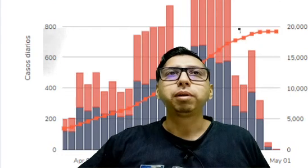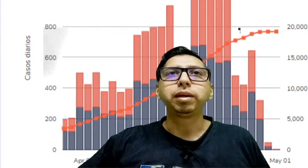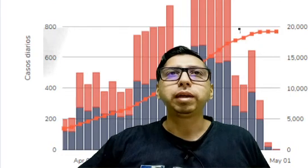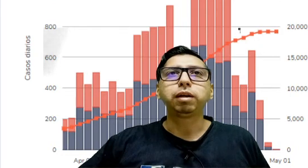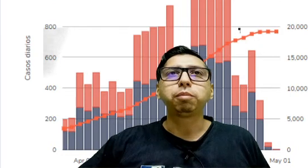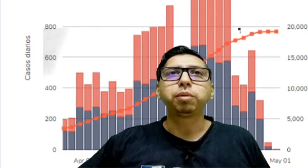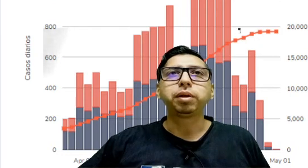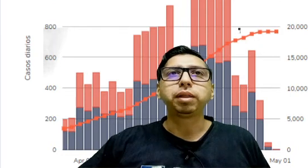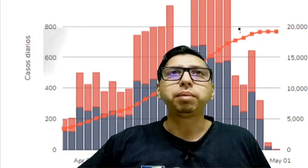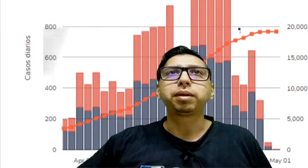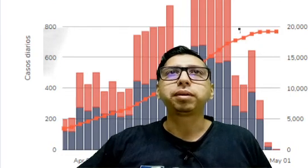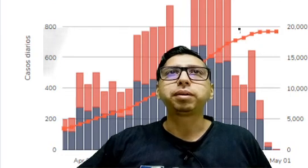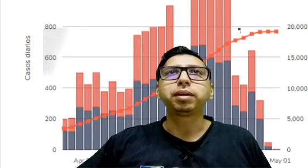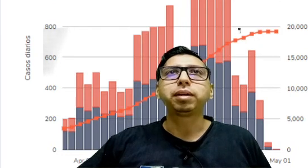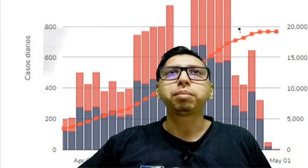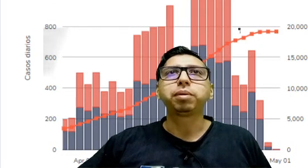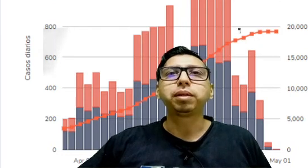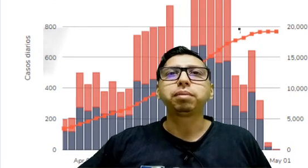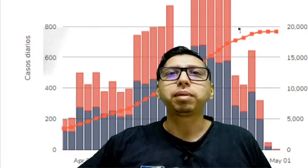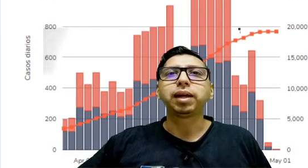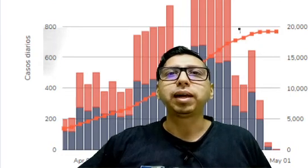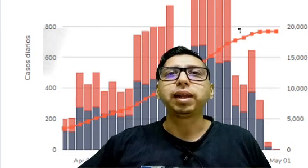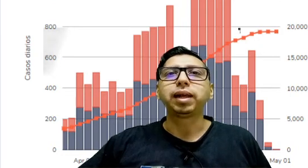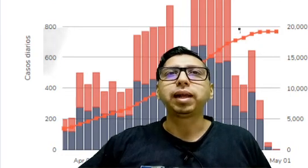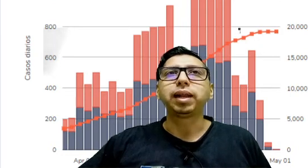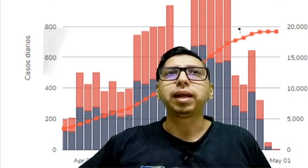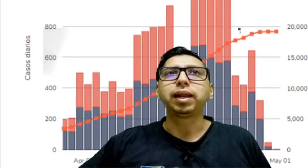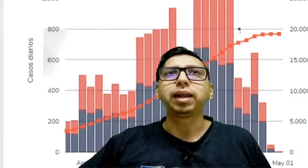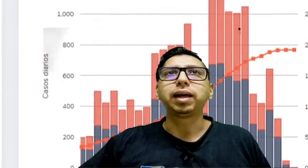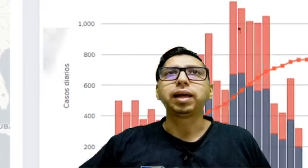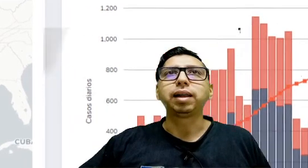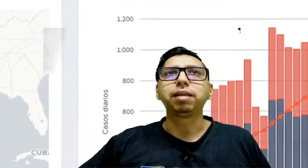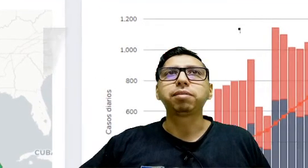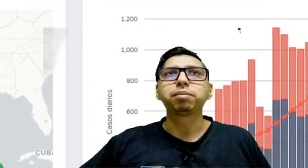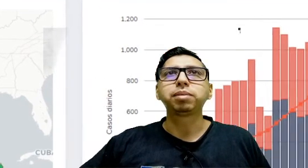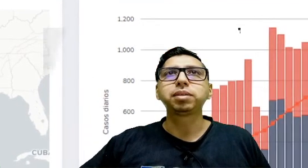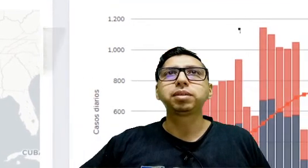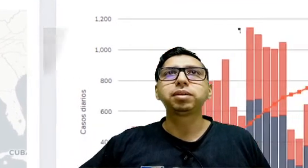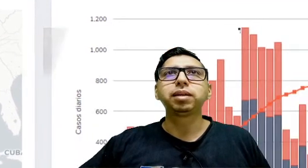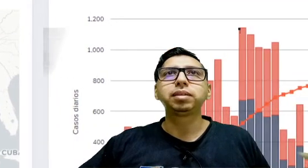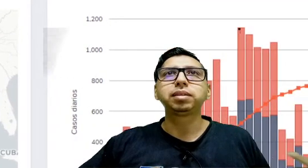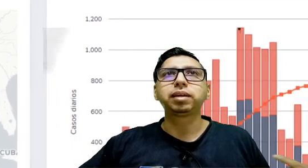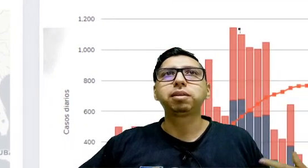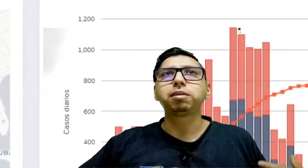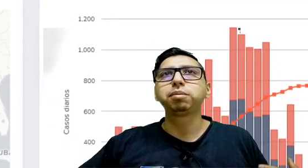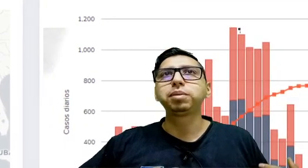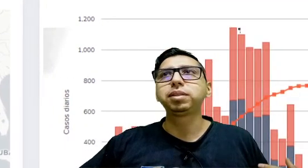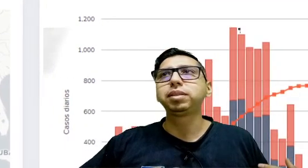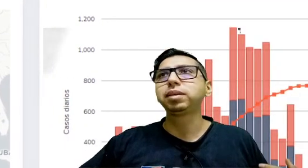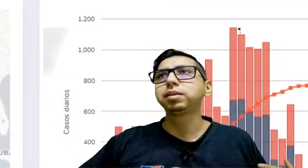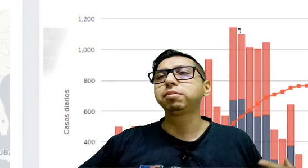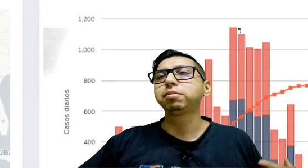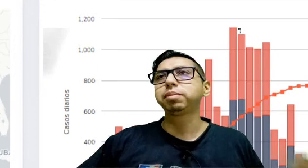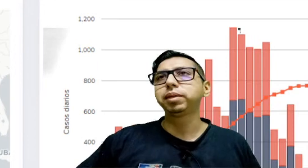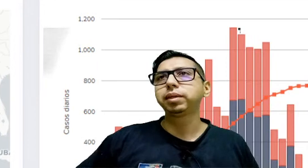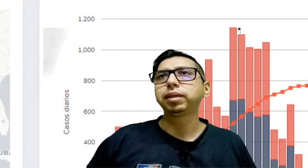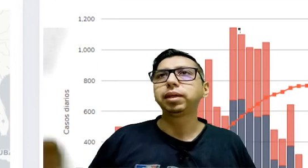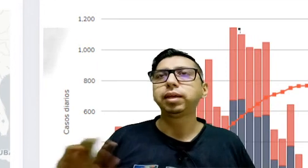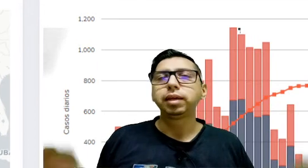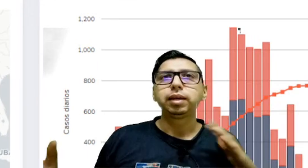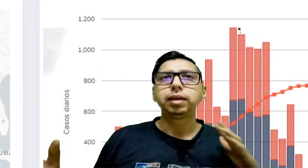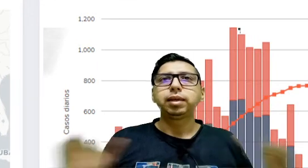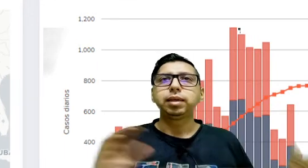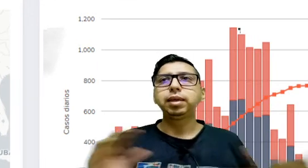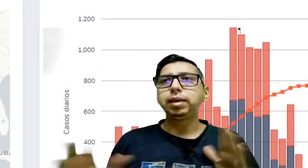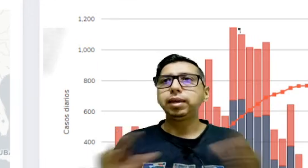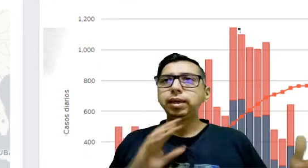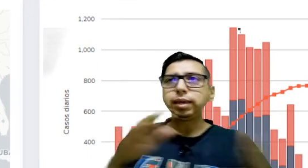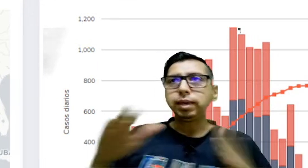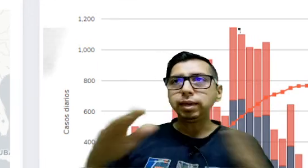Y bueno, allá lo pueden ver, ¿no? Allá pueden ver la información. Es aquí COVID-19.